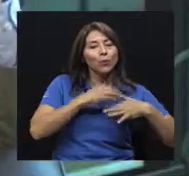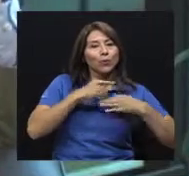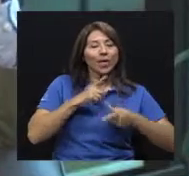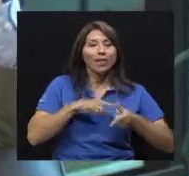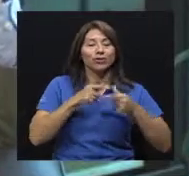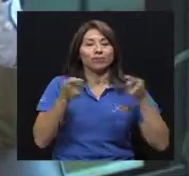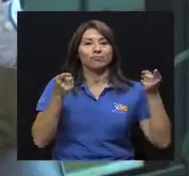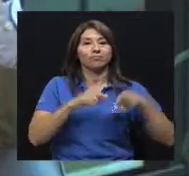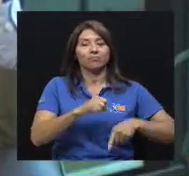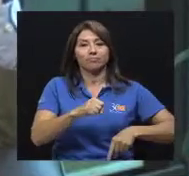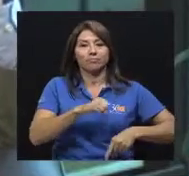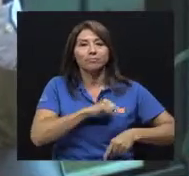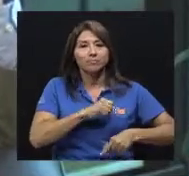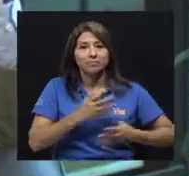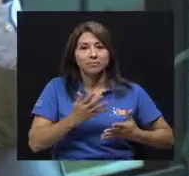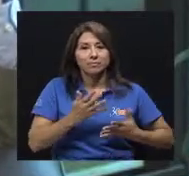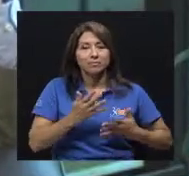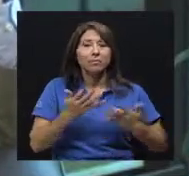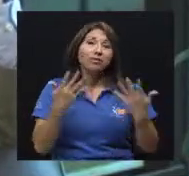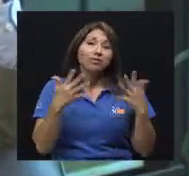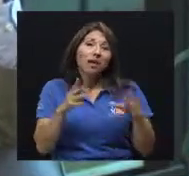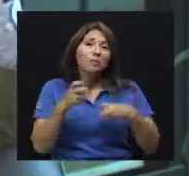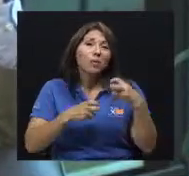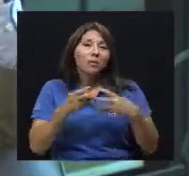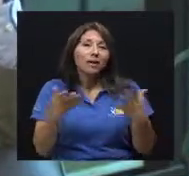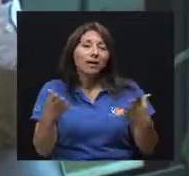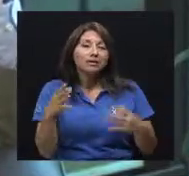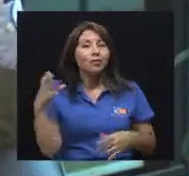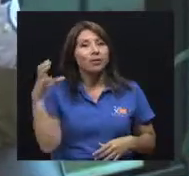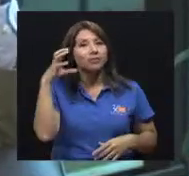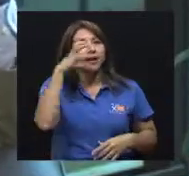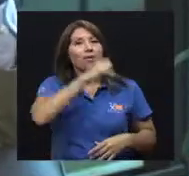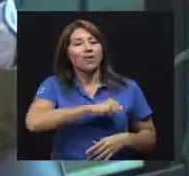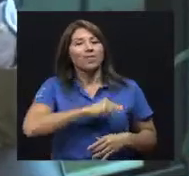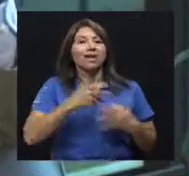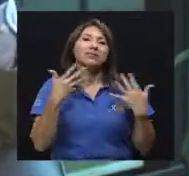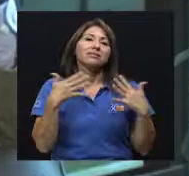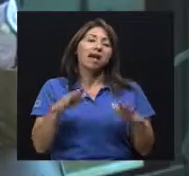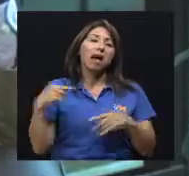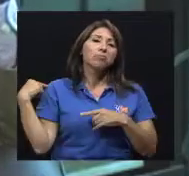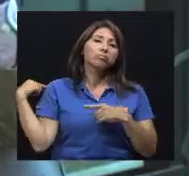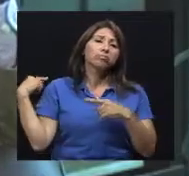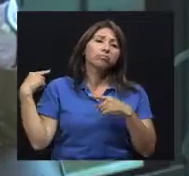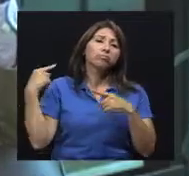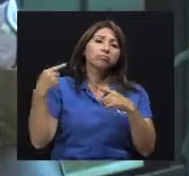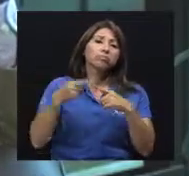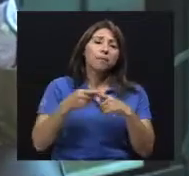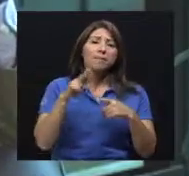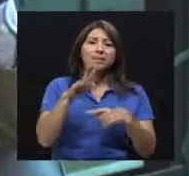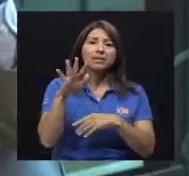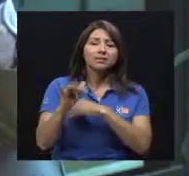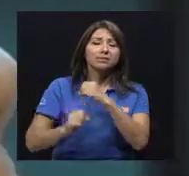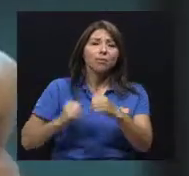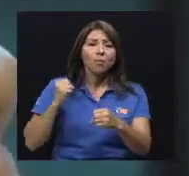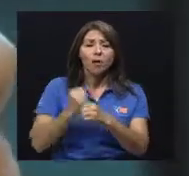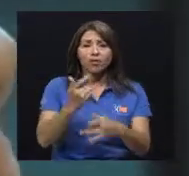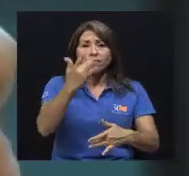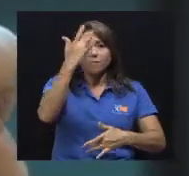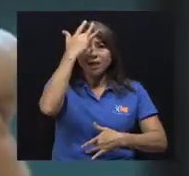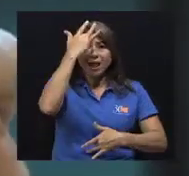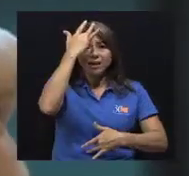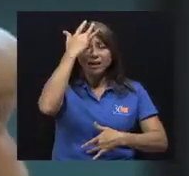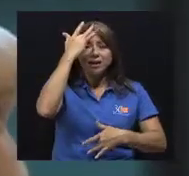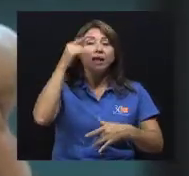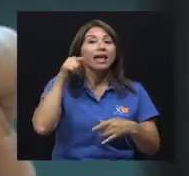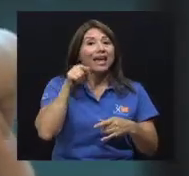que cuando esto se detecta, ya han pasado 25, 30, 35 años de enfermedad. Entonces, esto es reversible, pero